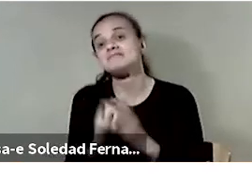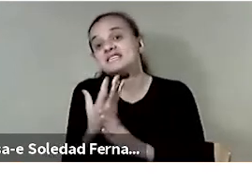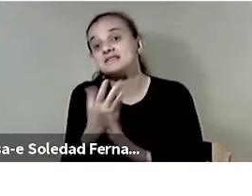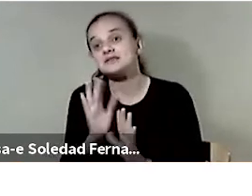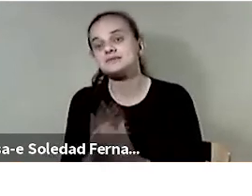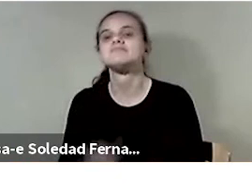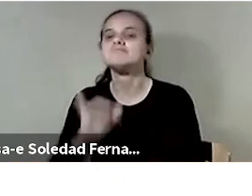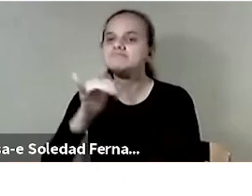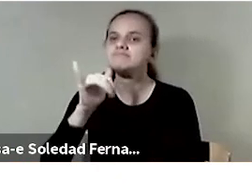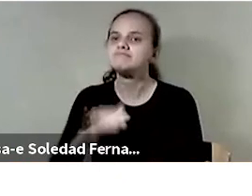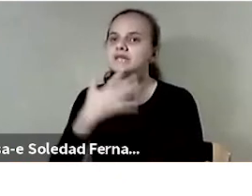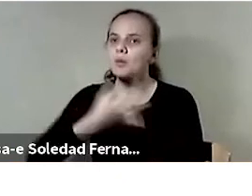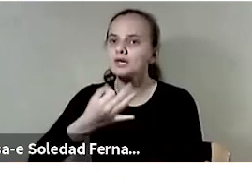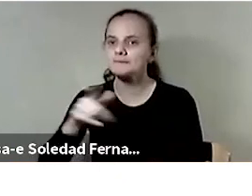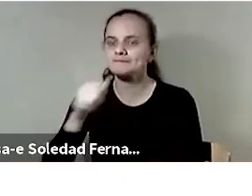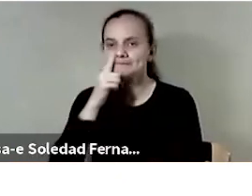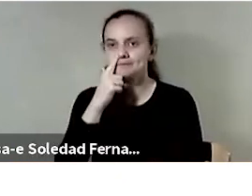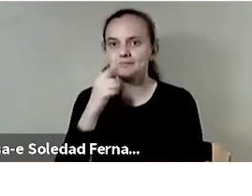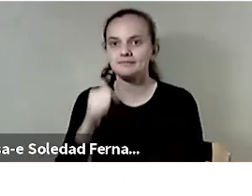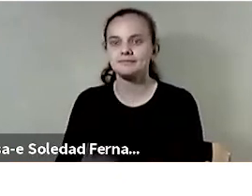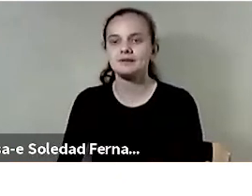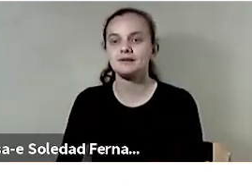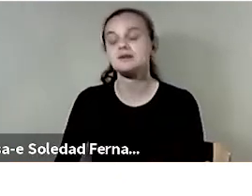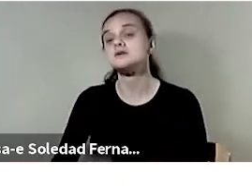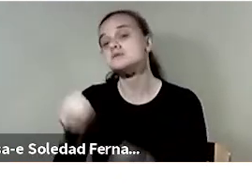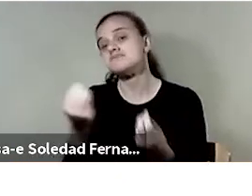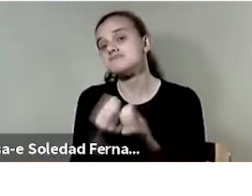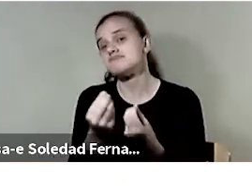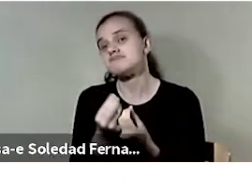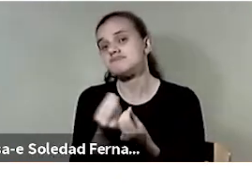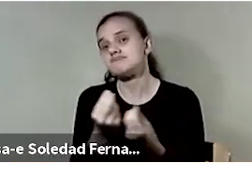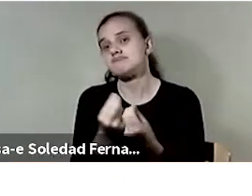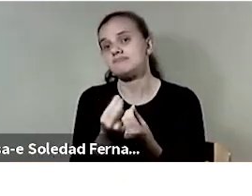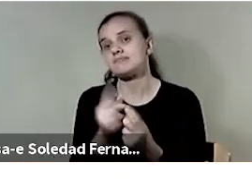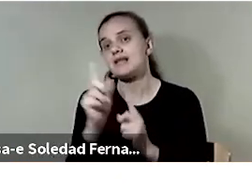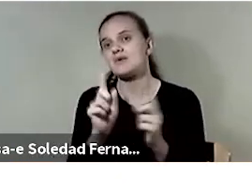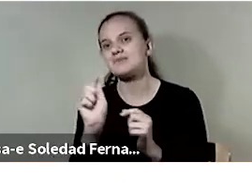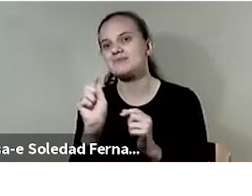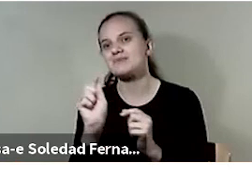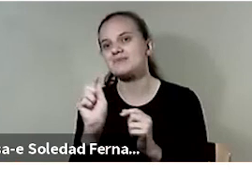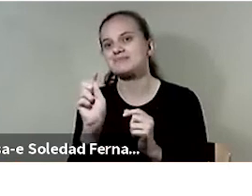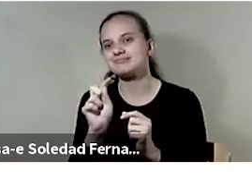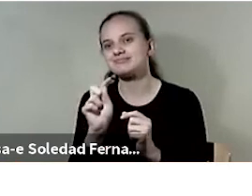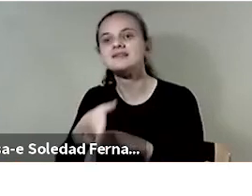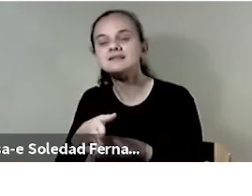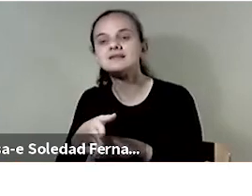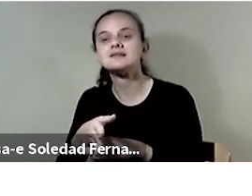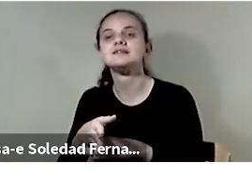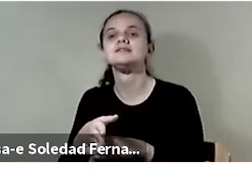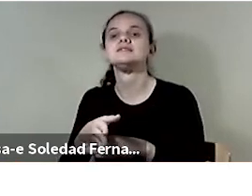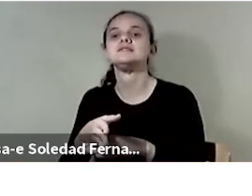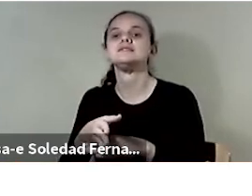un compromiso dentro de su web o documentación, y es un inicio por lo menos. Eso está bueno, sí, suele haber, van a encontrar